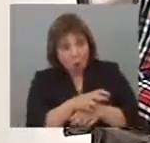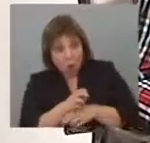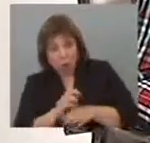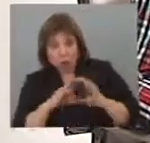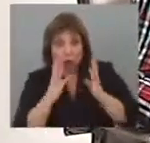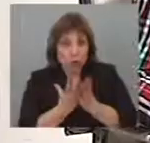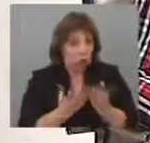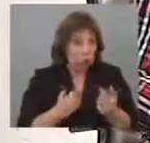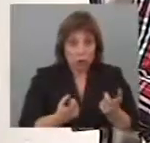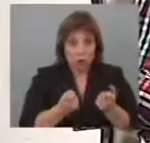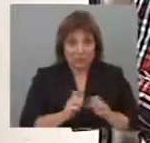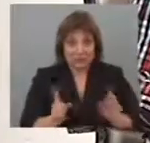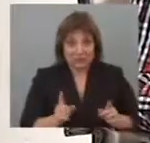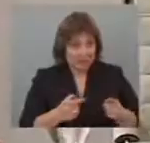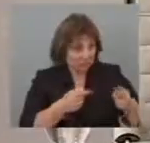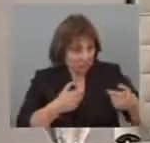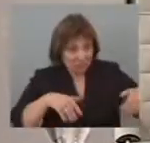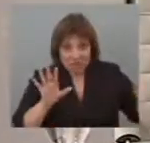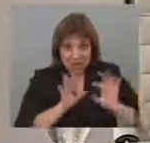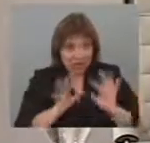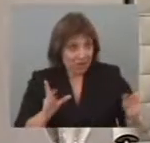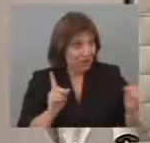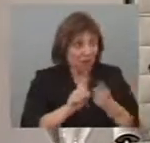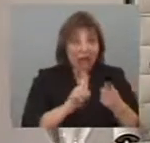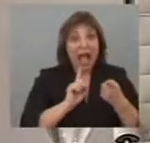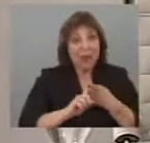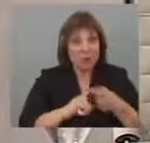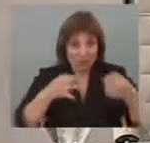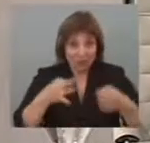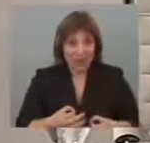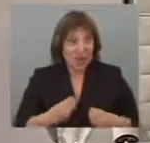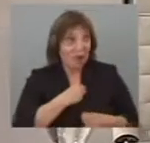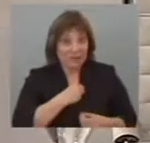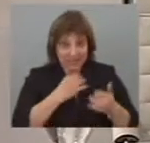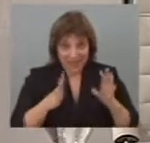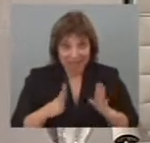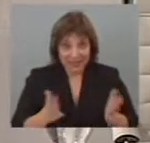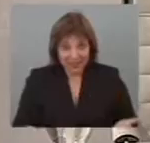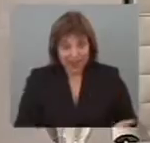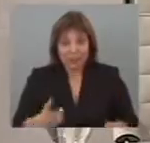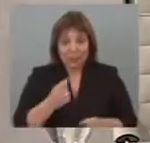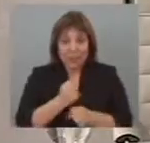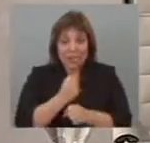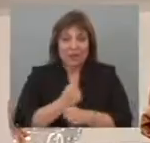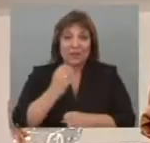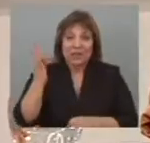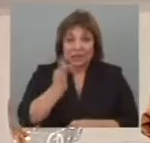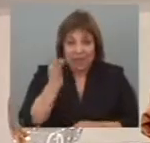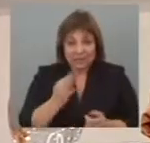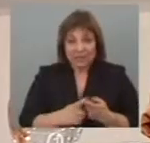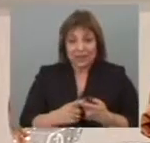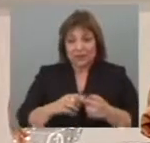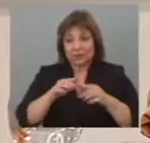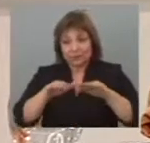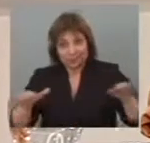no necesito controlarte de esa forma. ¿Y cómo se trabaja, Mabel, estos temas? Porque tú decías, bueno, trabajamos en talleres con los